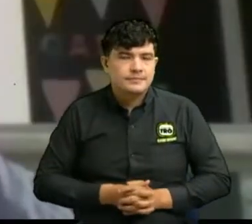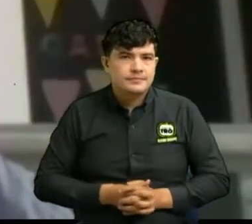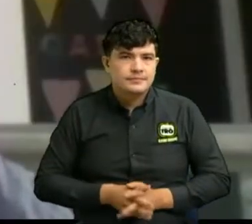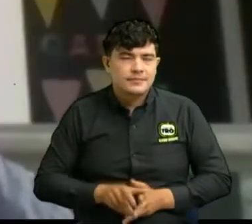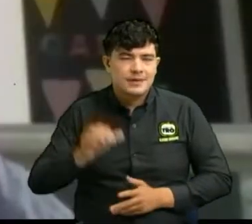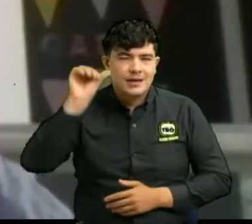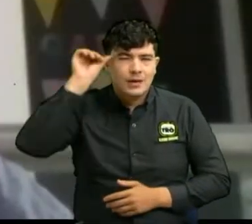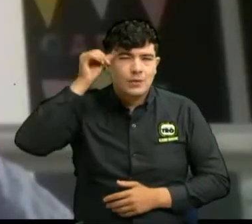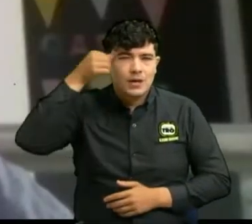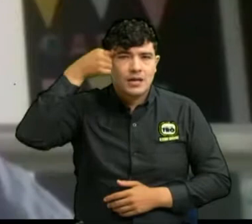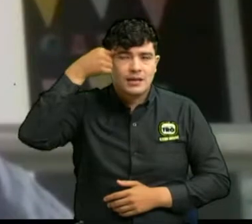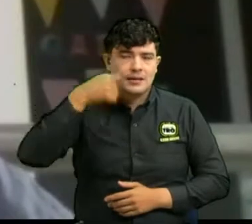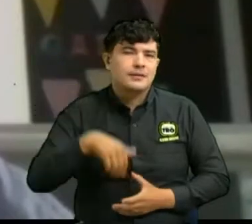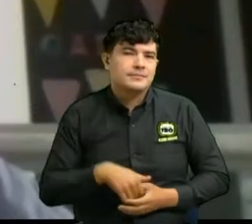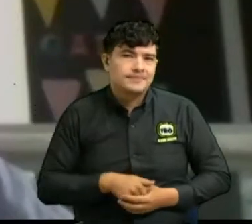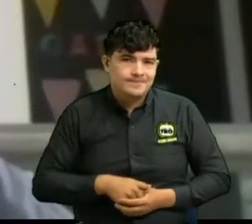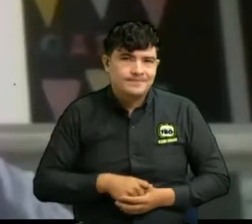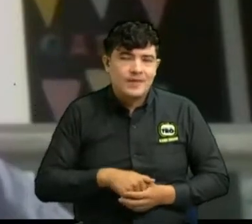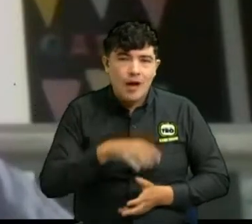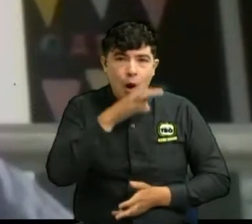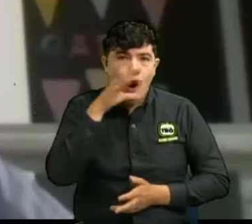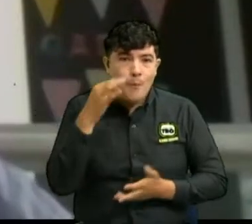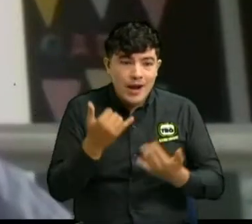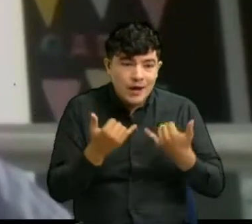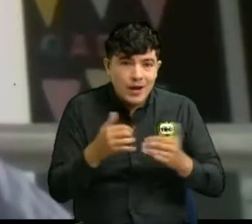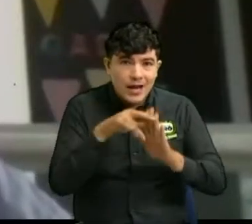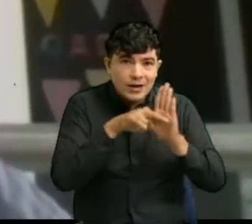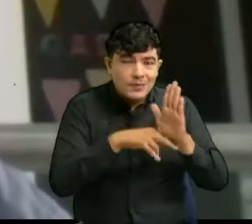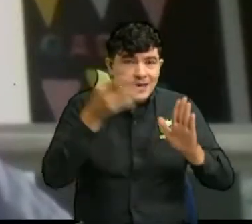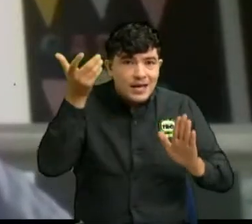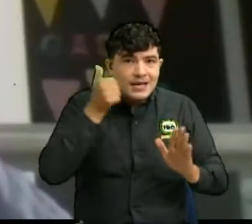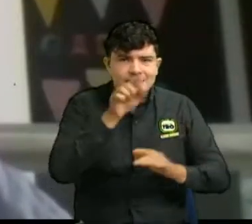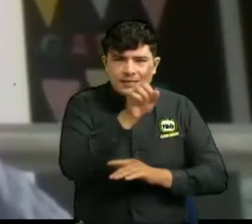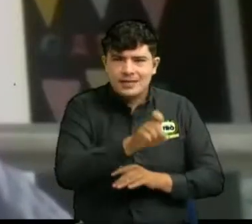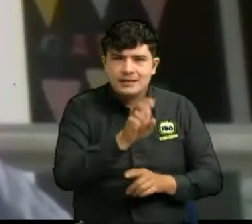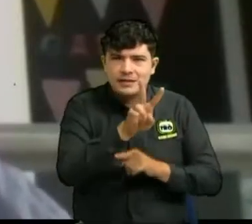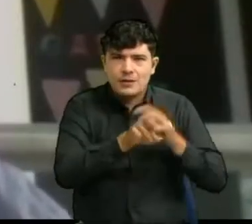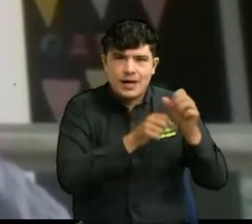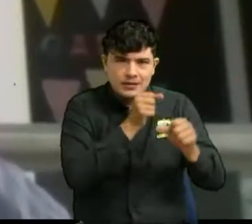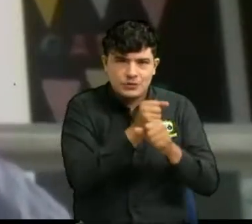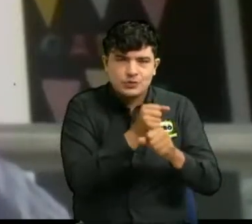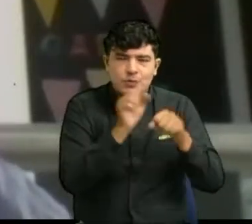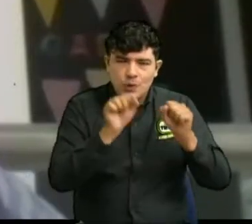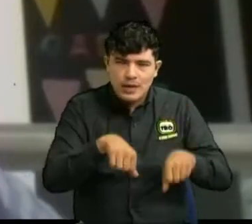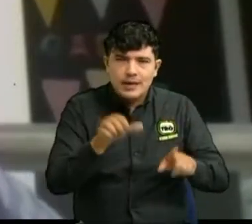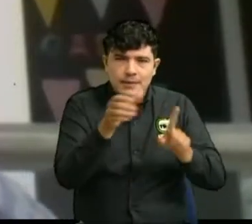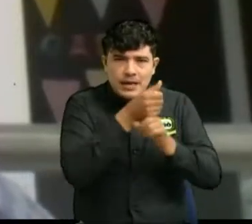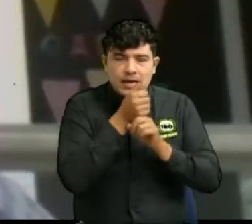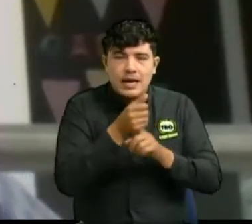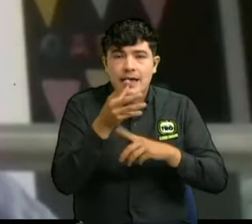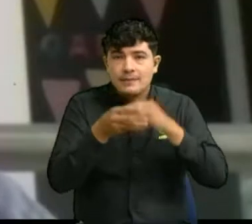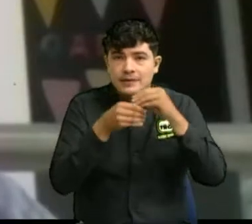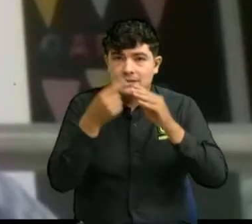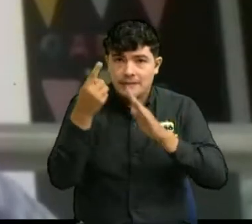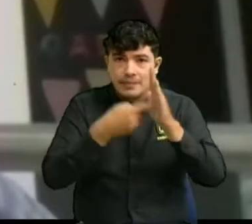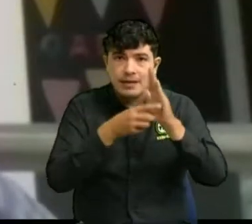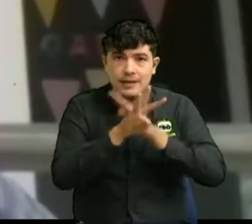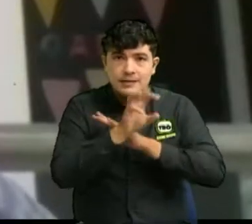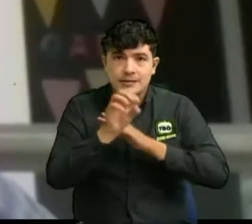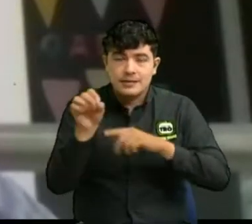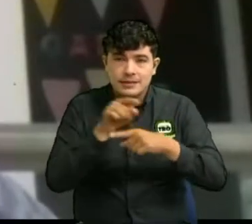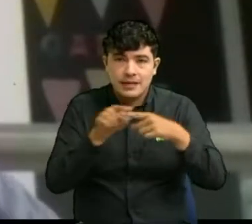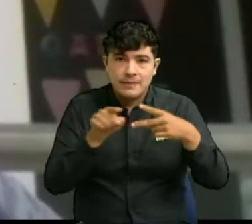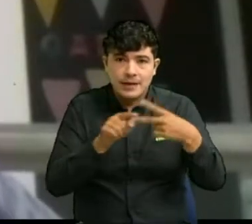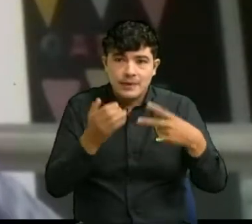Recordemos que los hombres con el régimen actual se pensionan con 62 años y 1.300 semanas si está en Colpensiones.